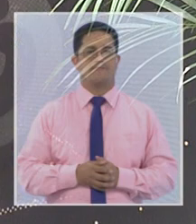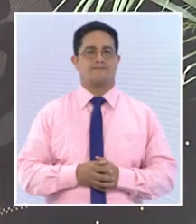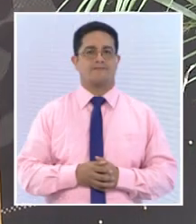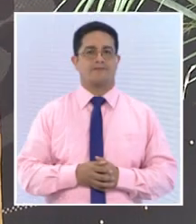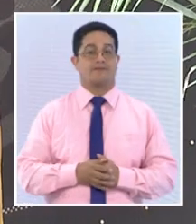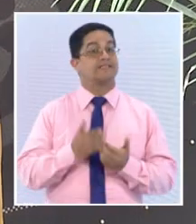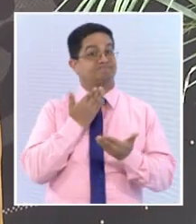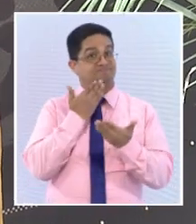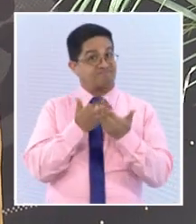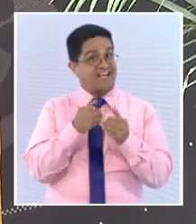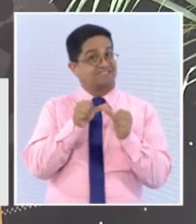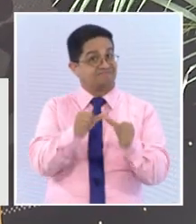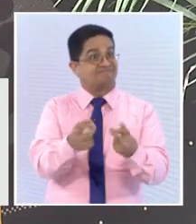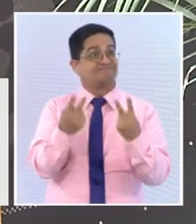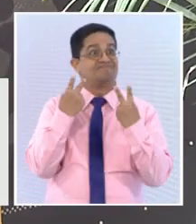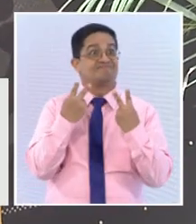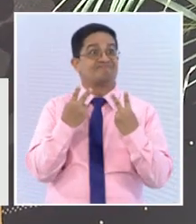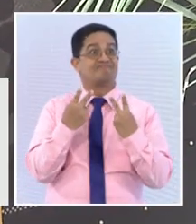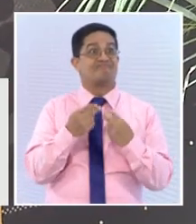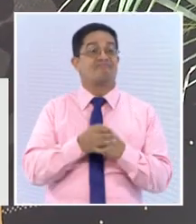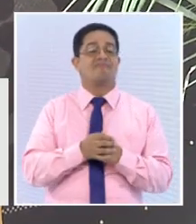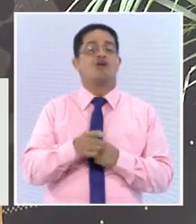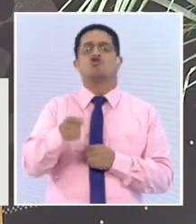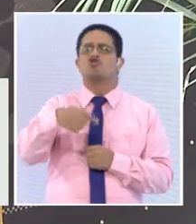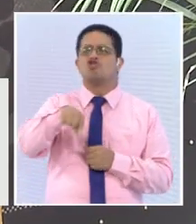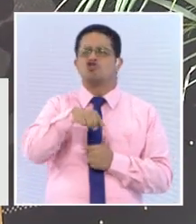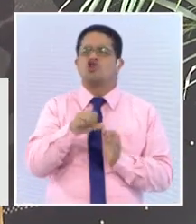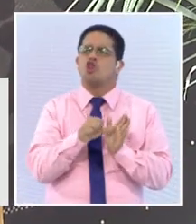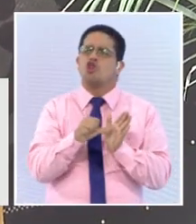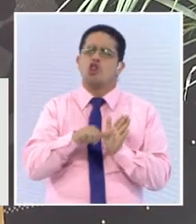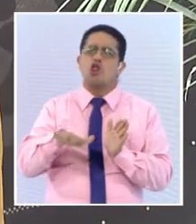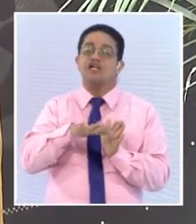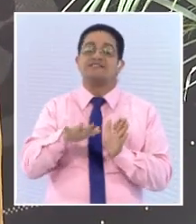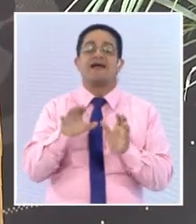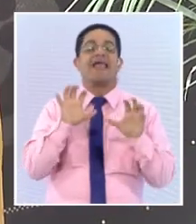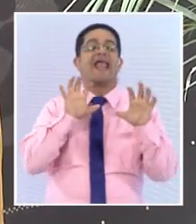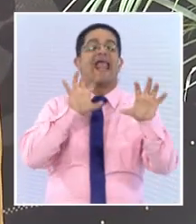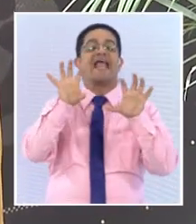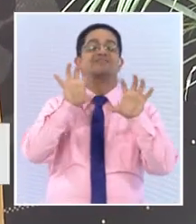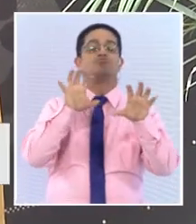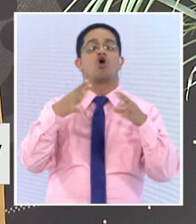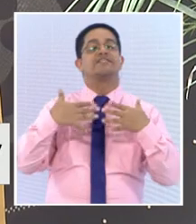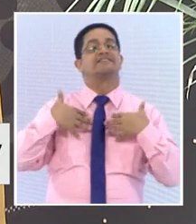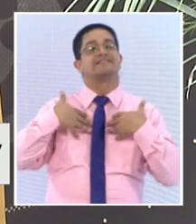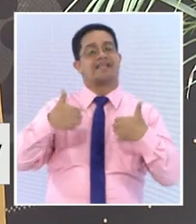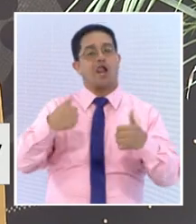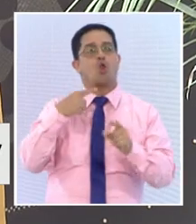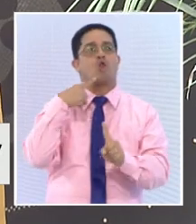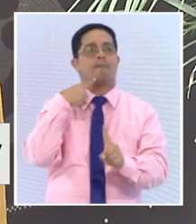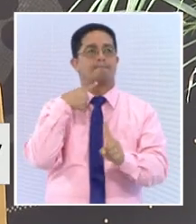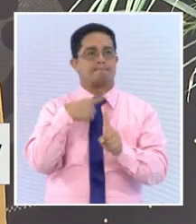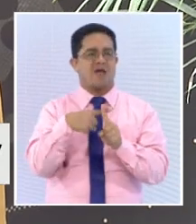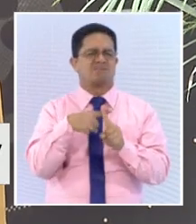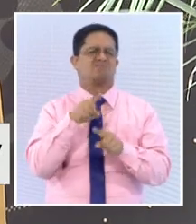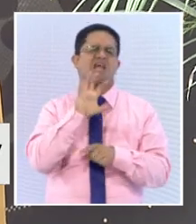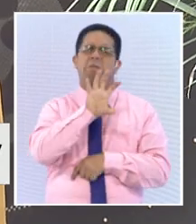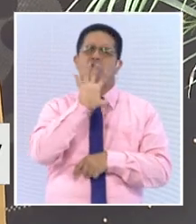Gracias por continuar en nuestra sintonía. Seguimos desde la Expo Salud Plus que se lleva a cabo en nuestro país. Una exposición